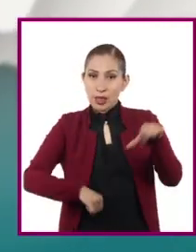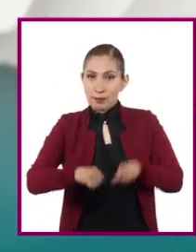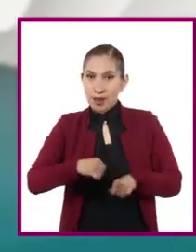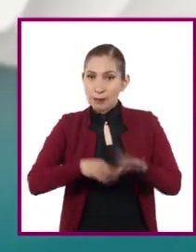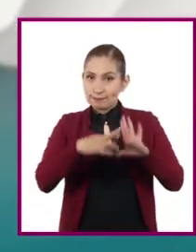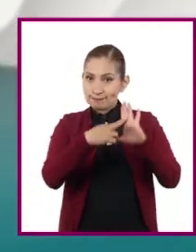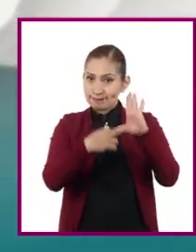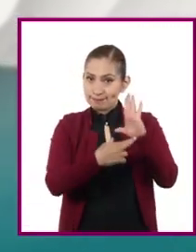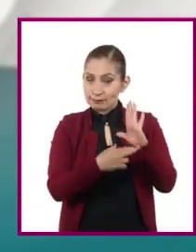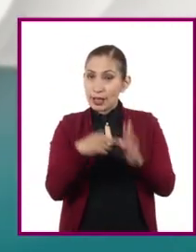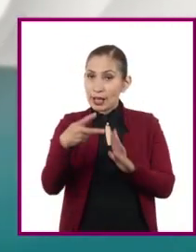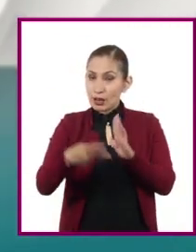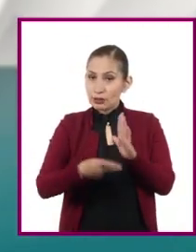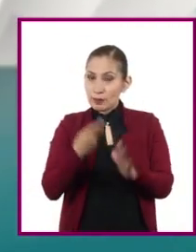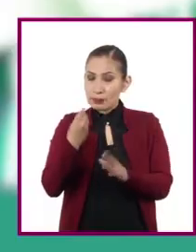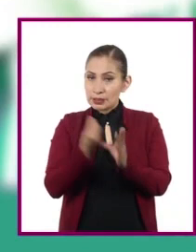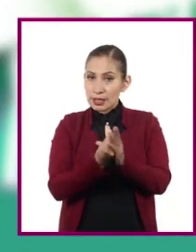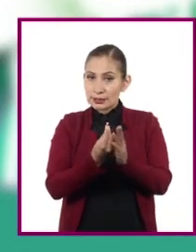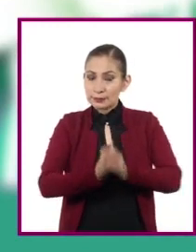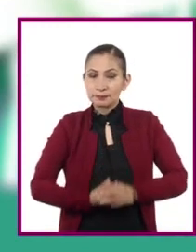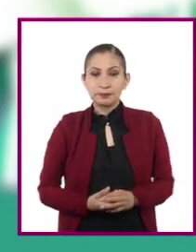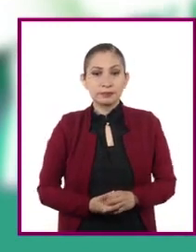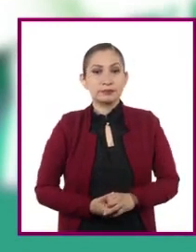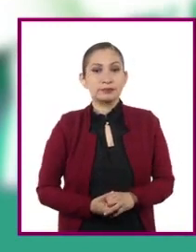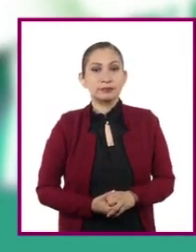acciones del protocolo de regreso a clases.